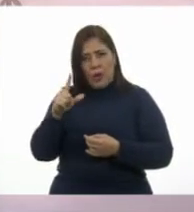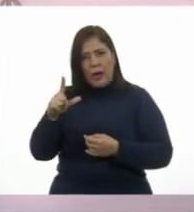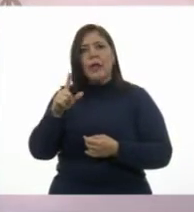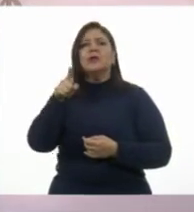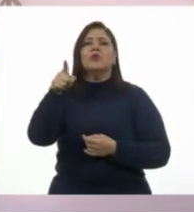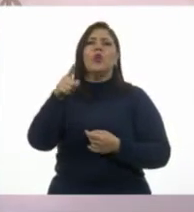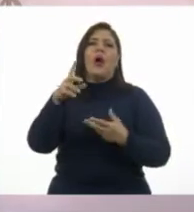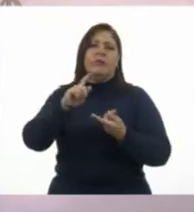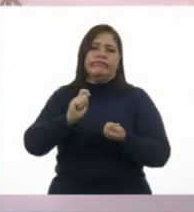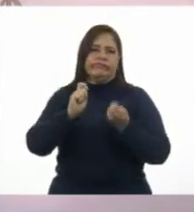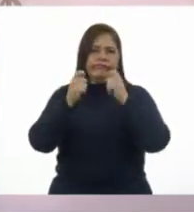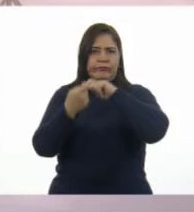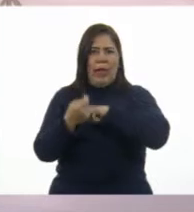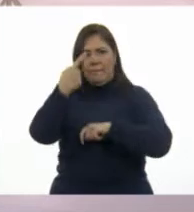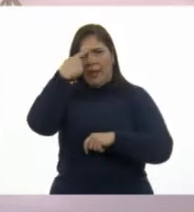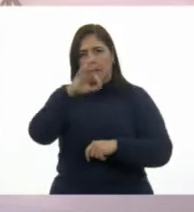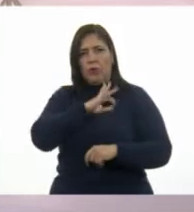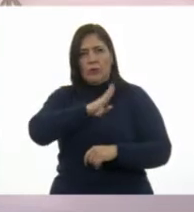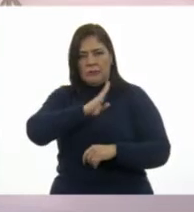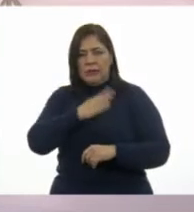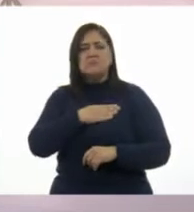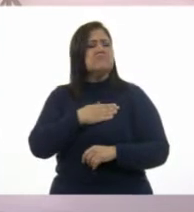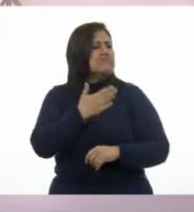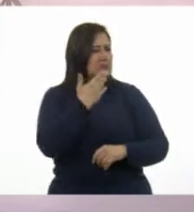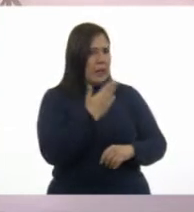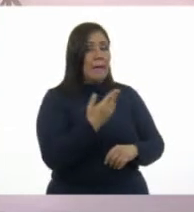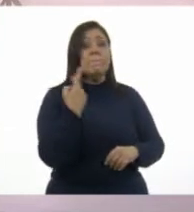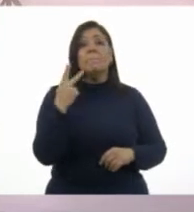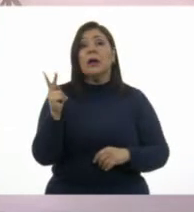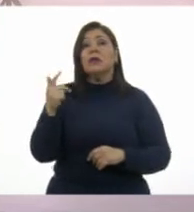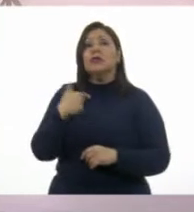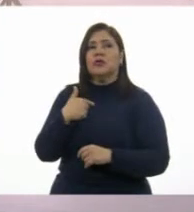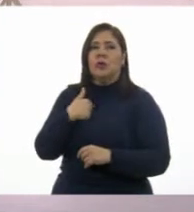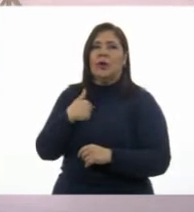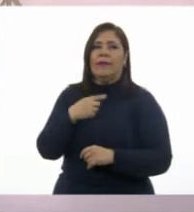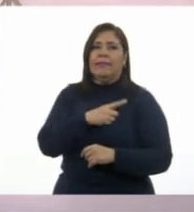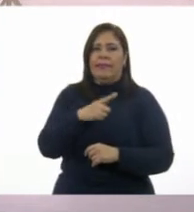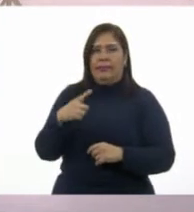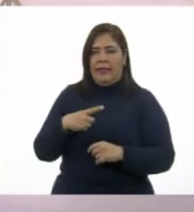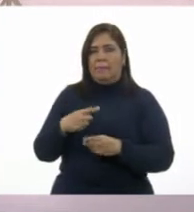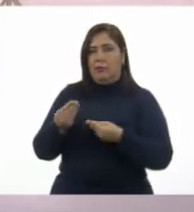bien. Bueno, pero te tendré que prestar el trabajo.